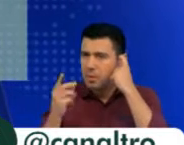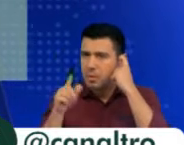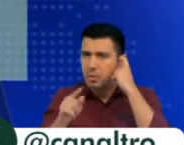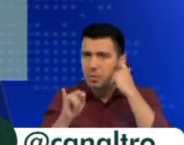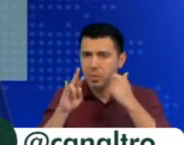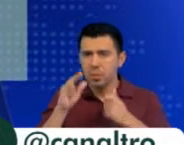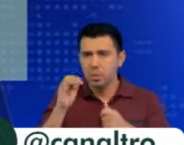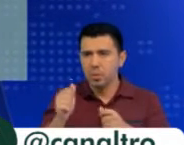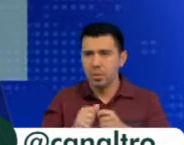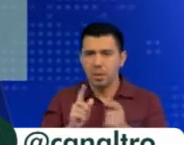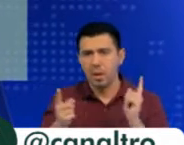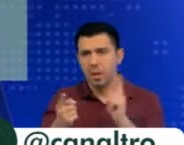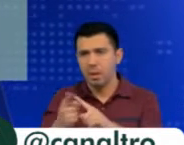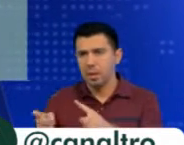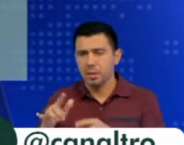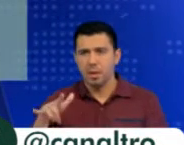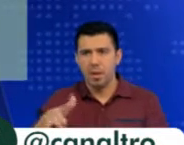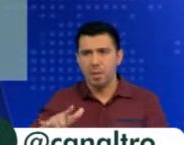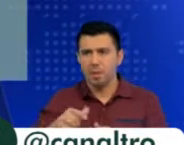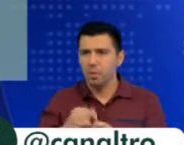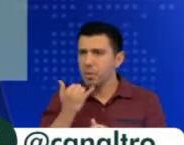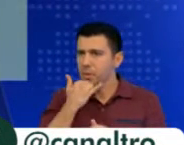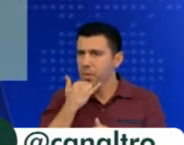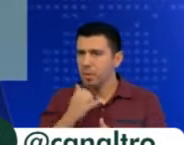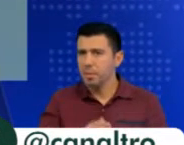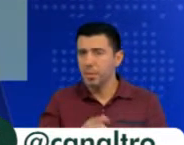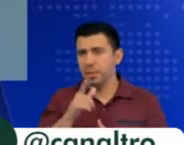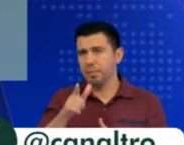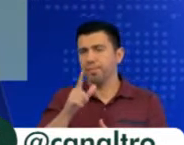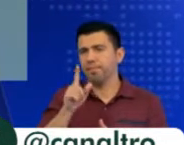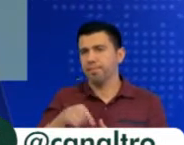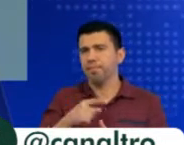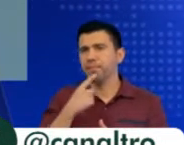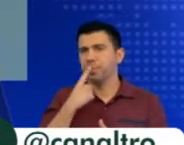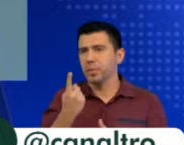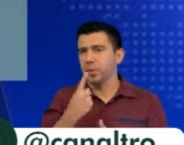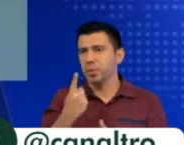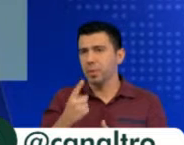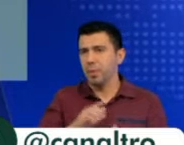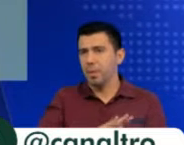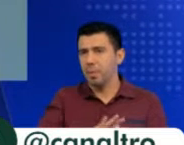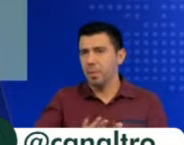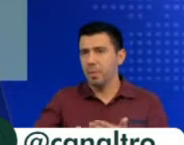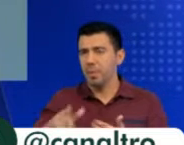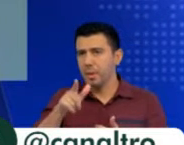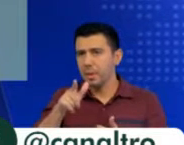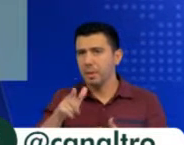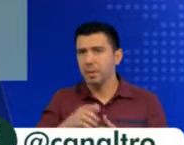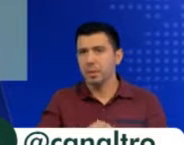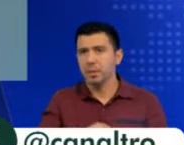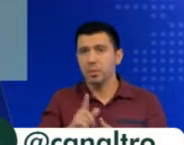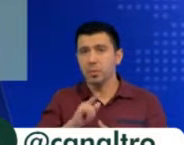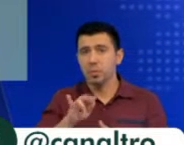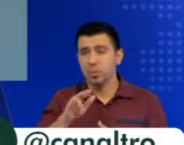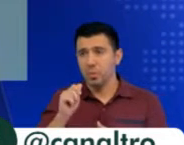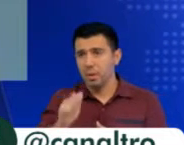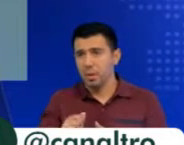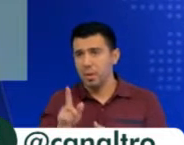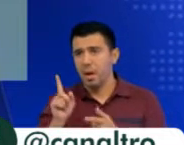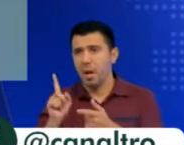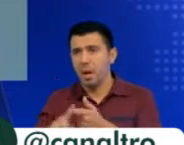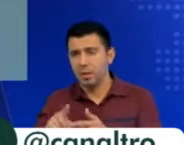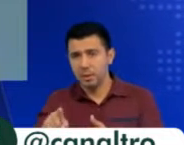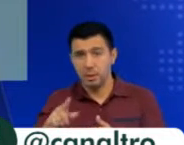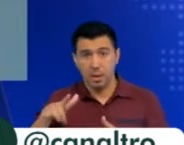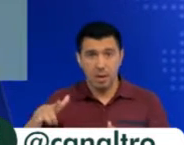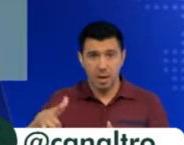Suratá, California. Sí, Julián, no es solamente la pavimentación que se tiene que hacer de Suratá, California, que ya está contratada. Hay otros tramos